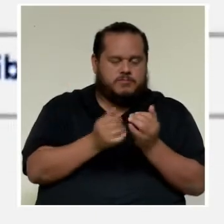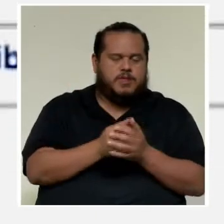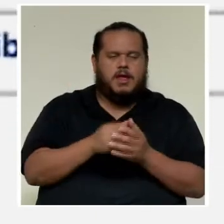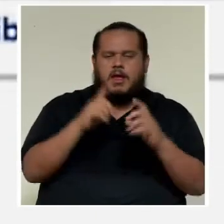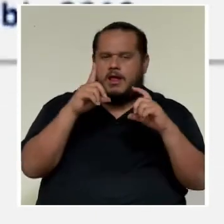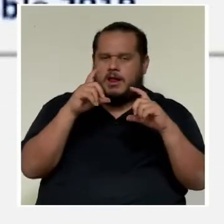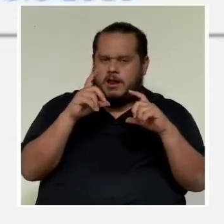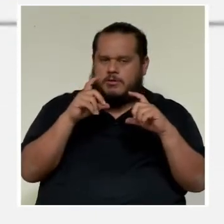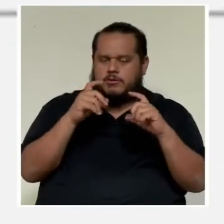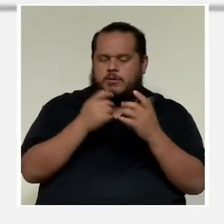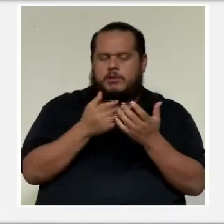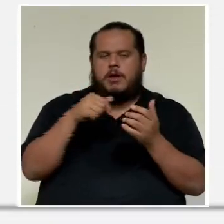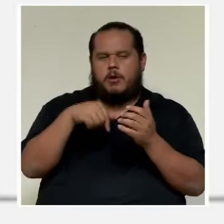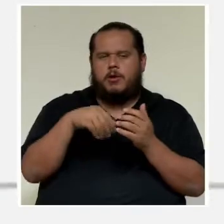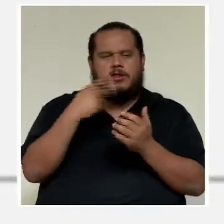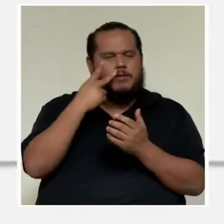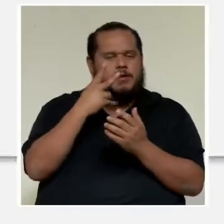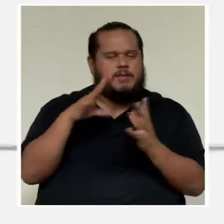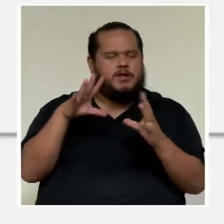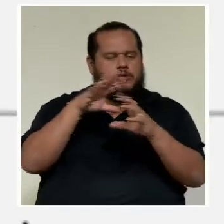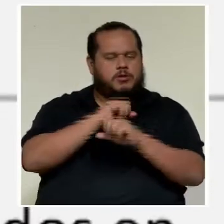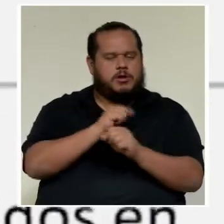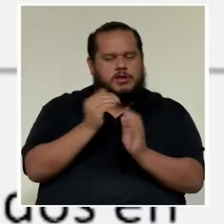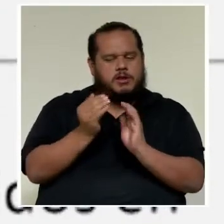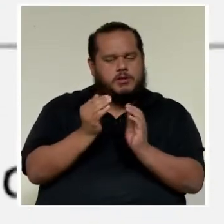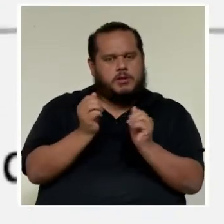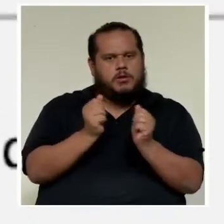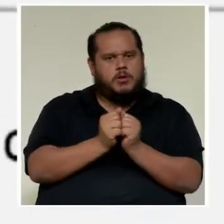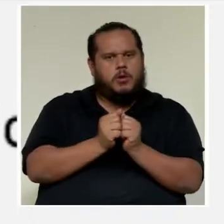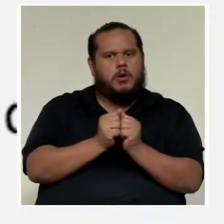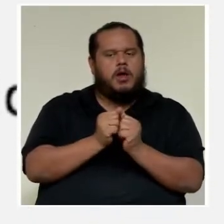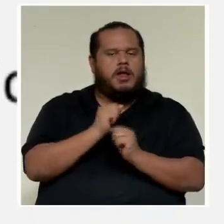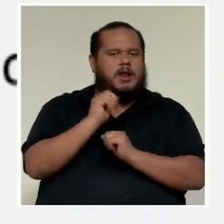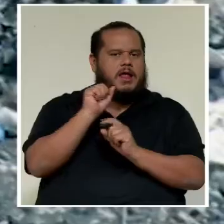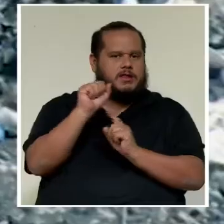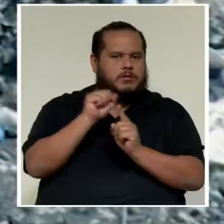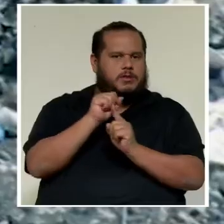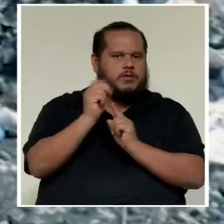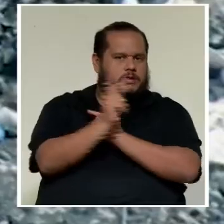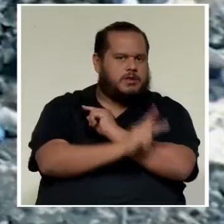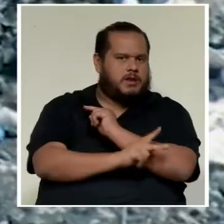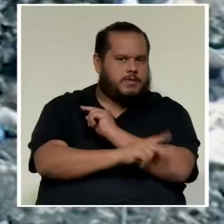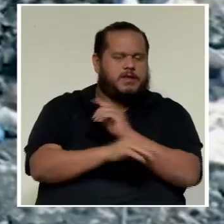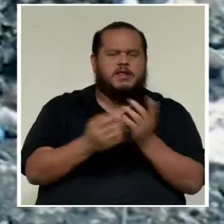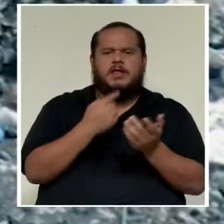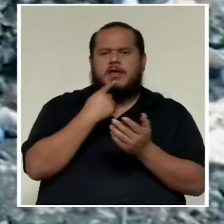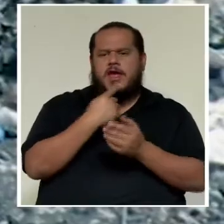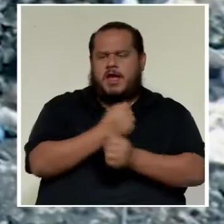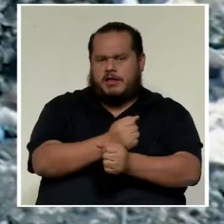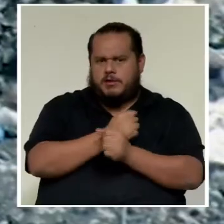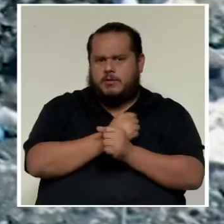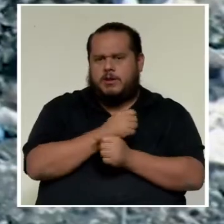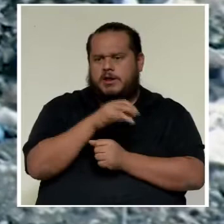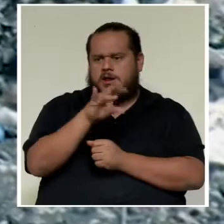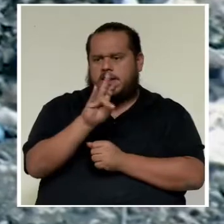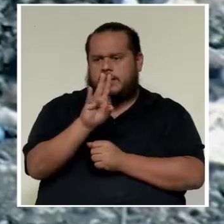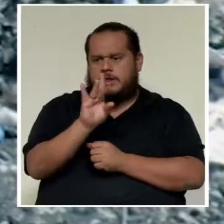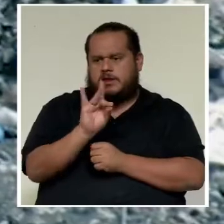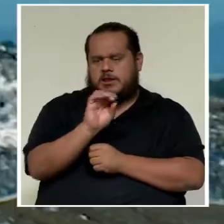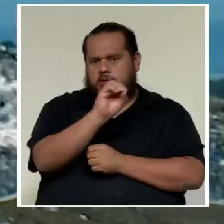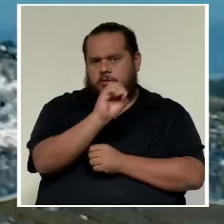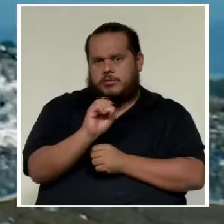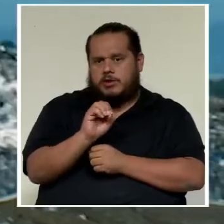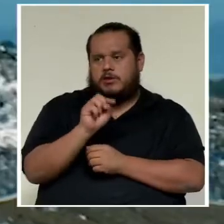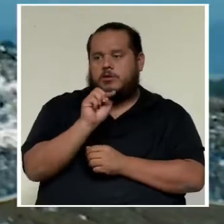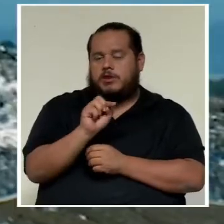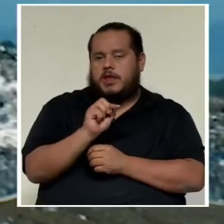fotografía aún se ve más oscura al compararlas con las estimaciones del Estado de la Nación, que asegura que únicamente el 78%